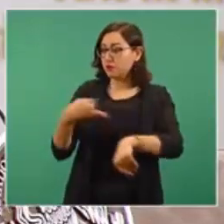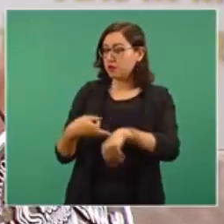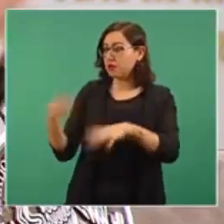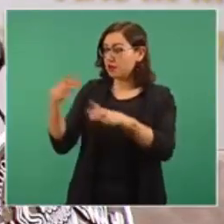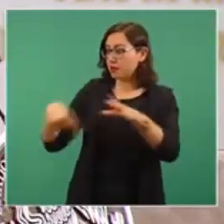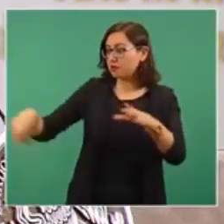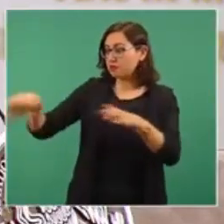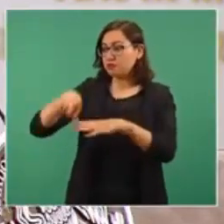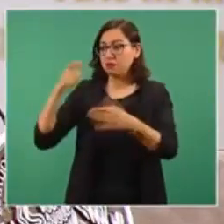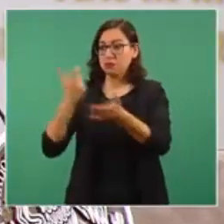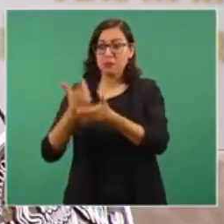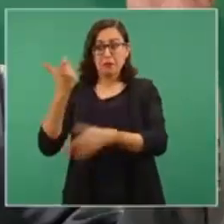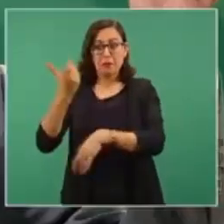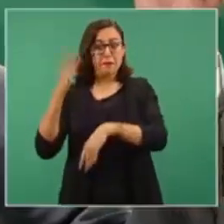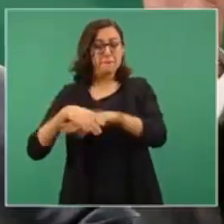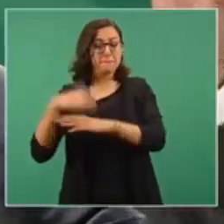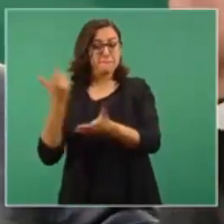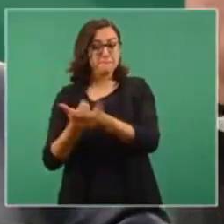que